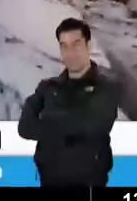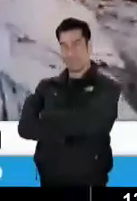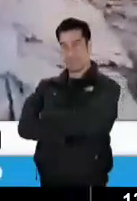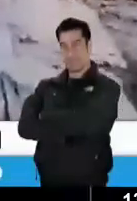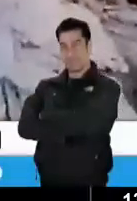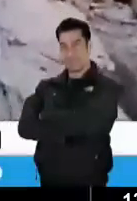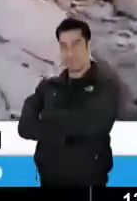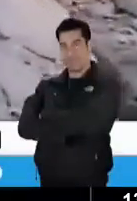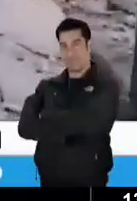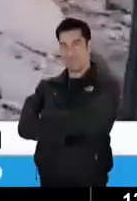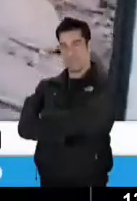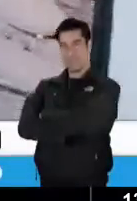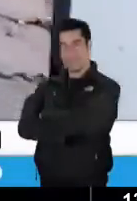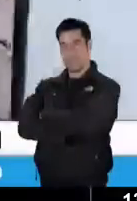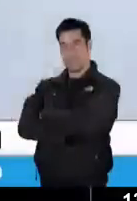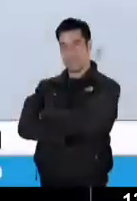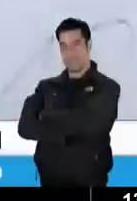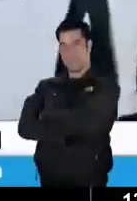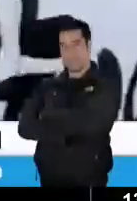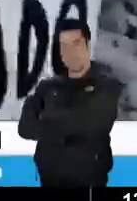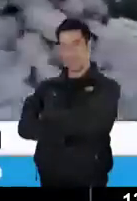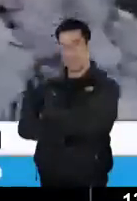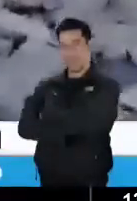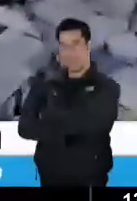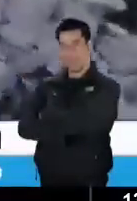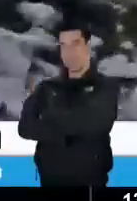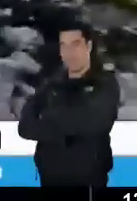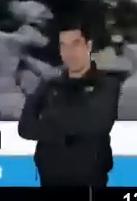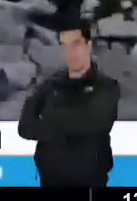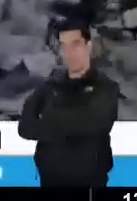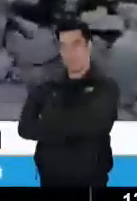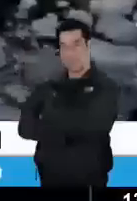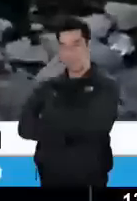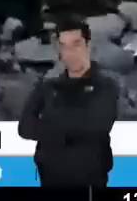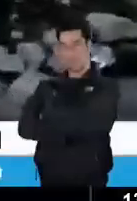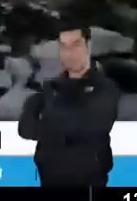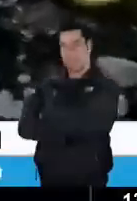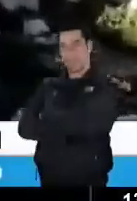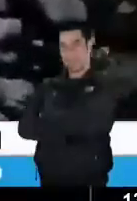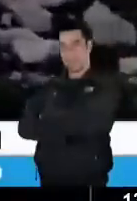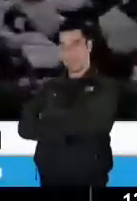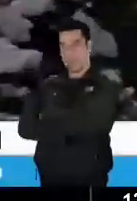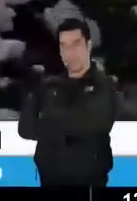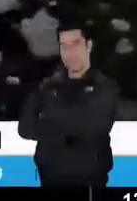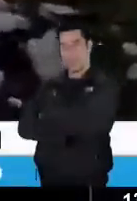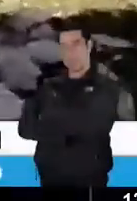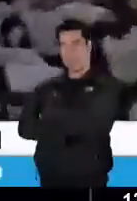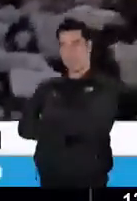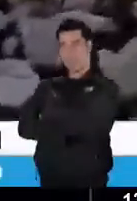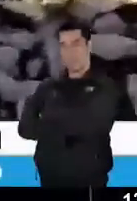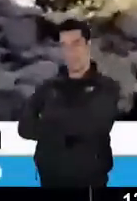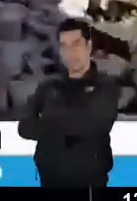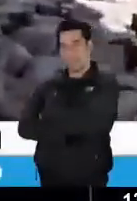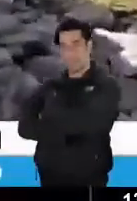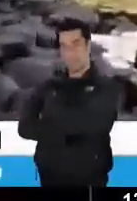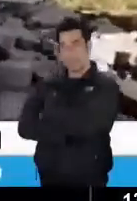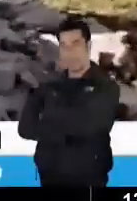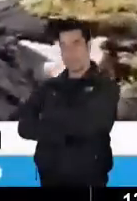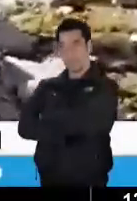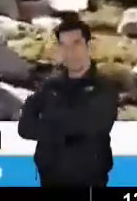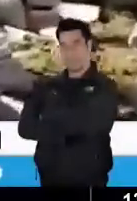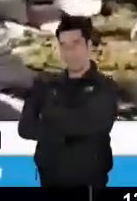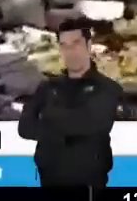memoriales asociados a la narcocultura, prefieren demolerlos ellos para que ese porcentaje que le correspondía demoler a este